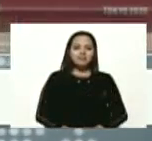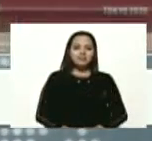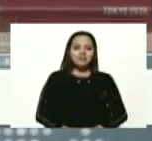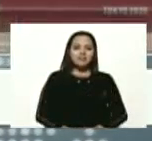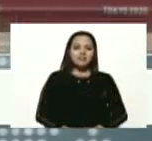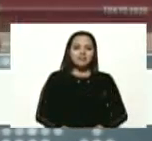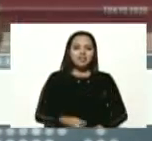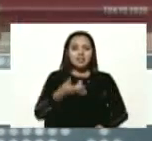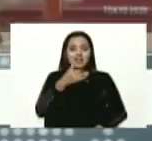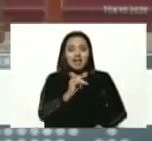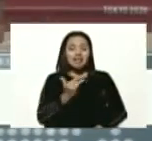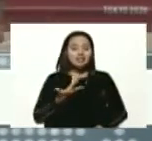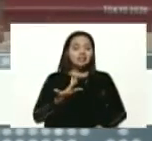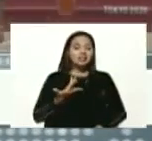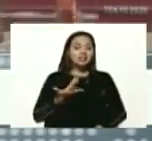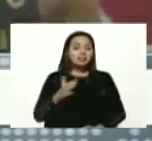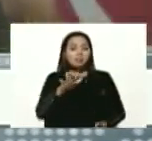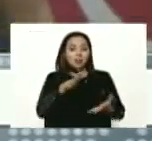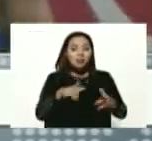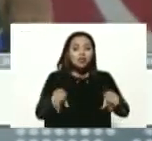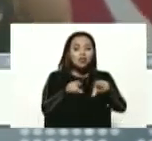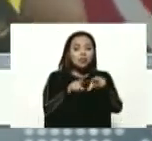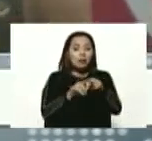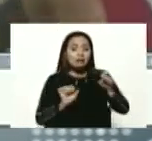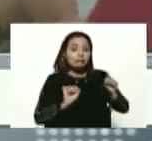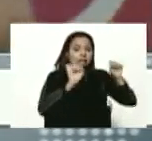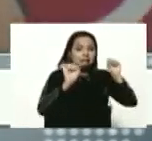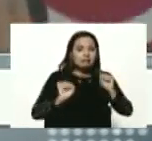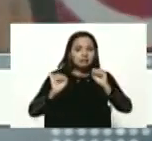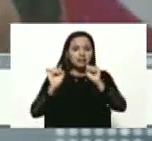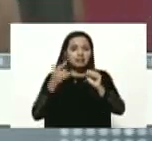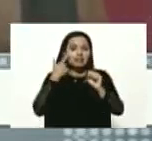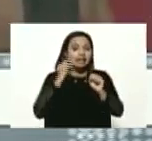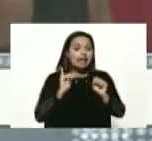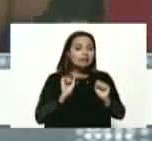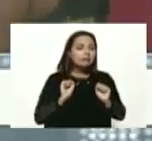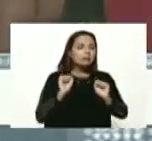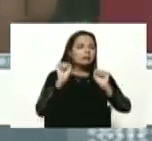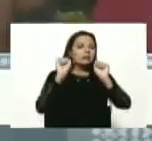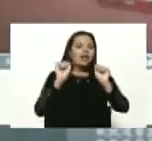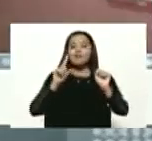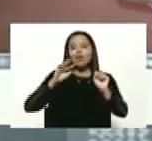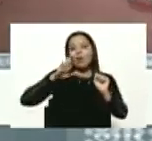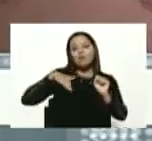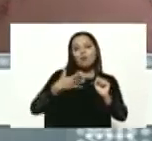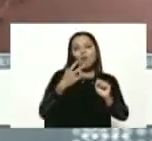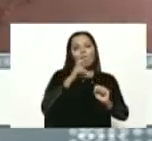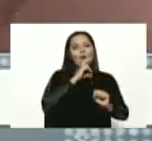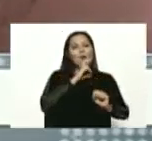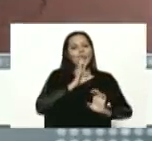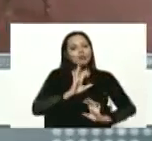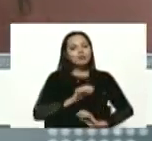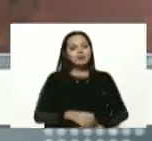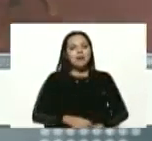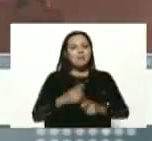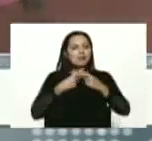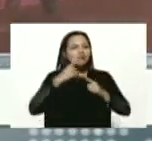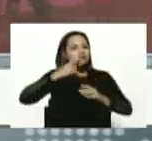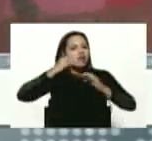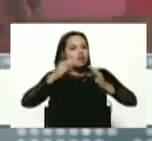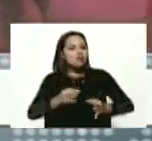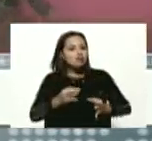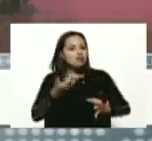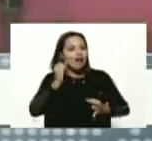la línea de flotación. Y bueno, pues, esta vez no pudo llegar al oro, pero estoy seguro que